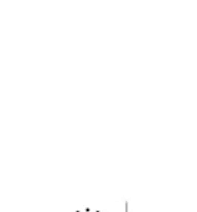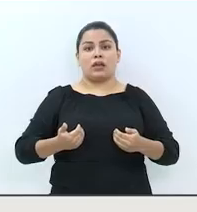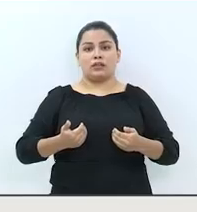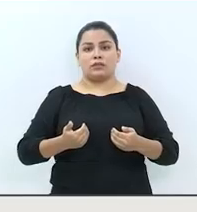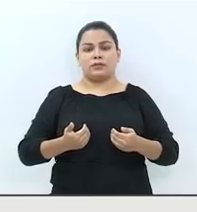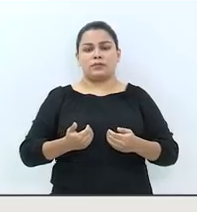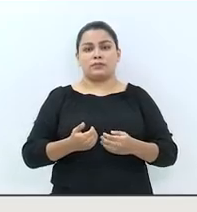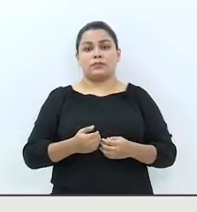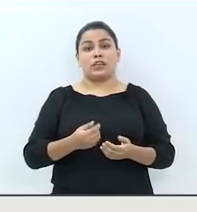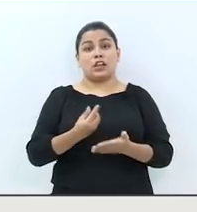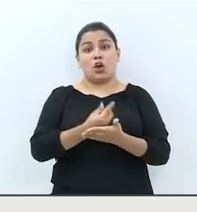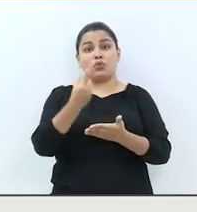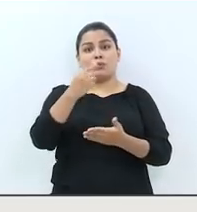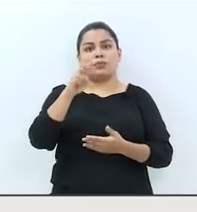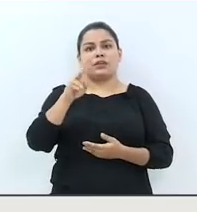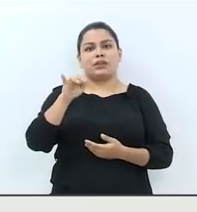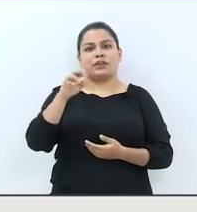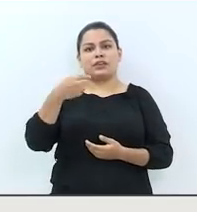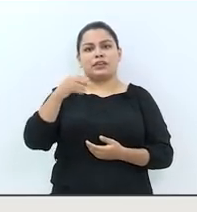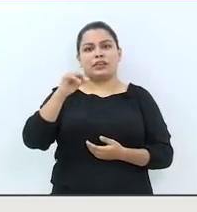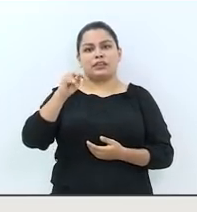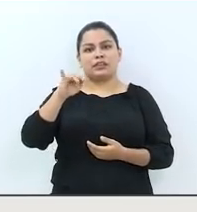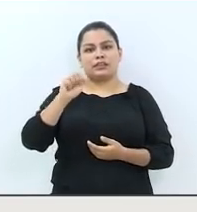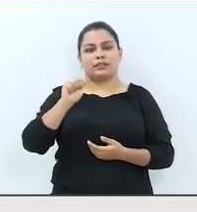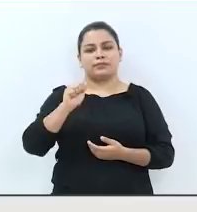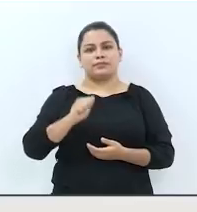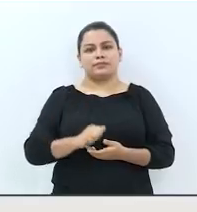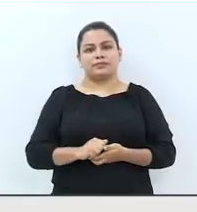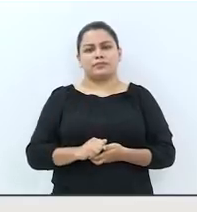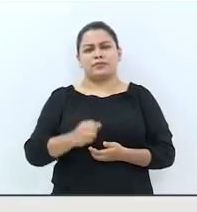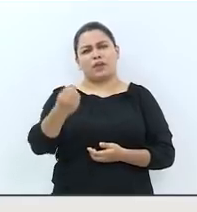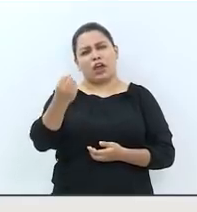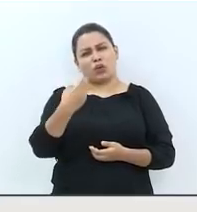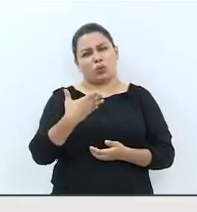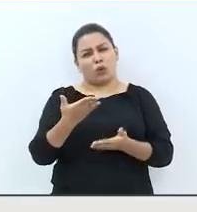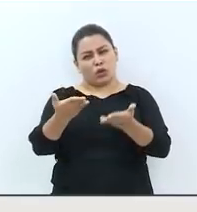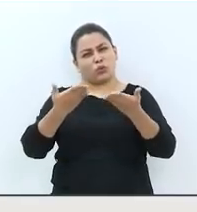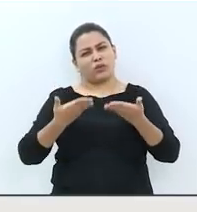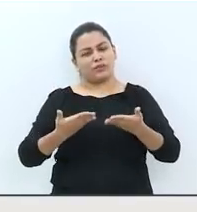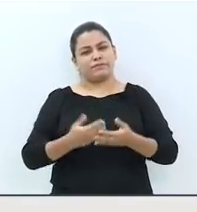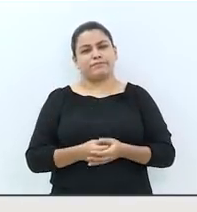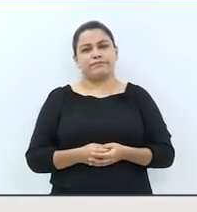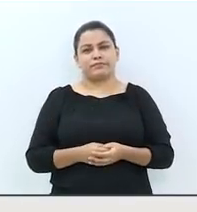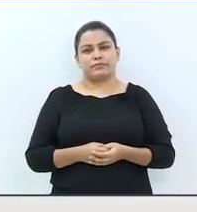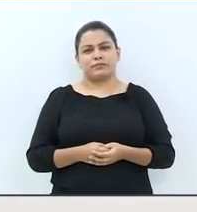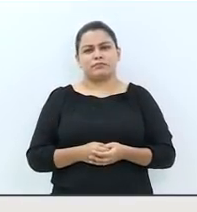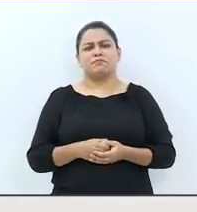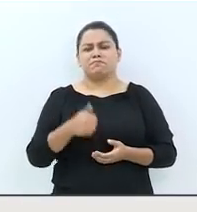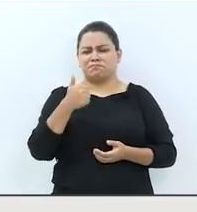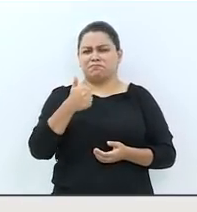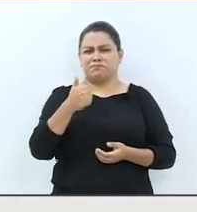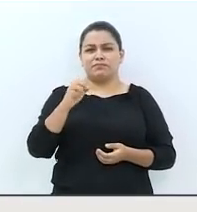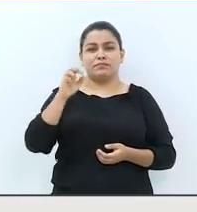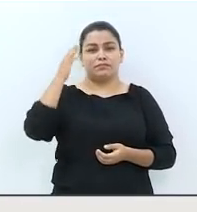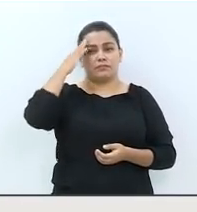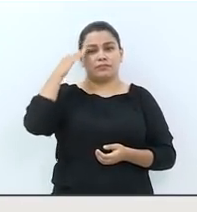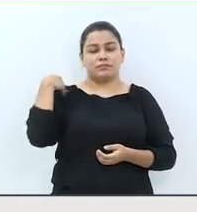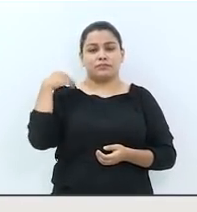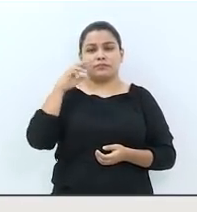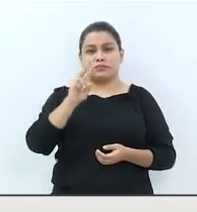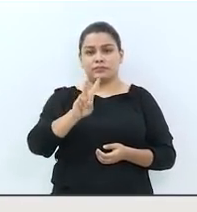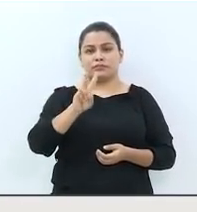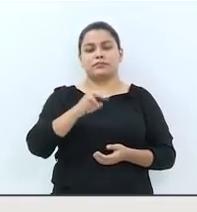Virginia. Súper, muchas gracias. Elsa, si me ayuda con la segunda, por favor. Sí, como no, con mucho gusto,